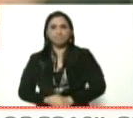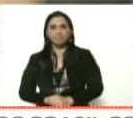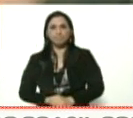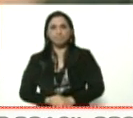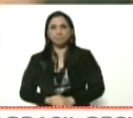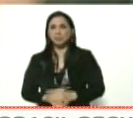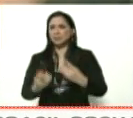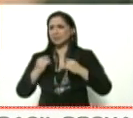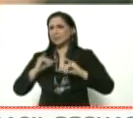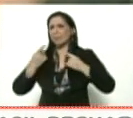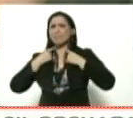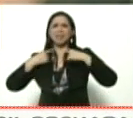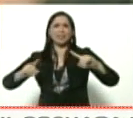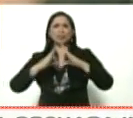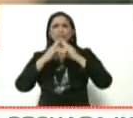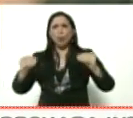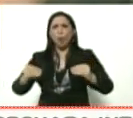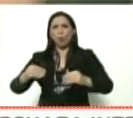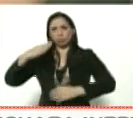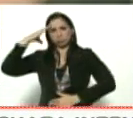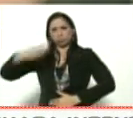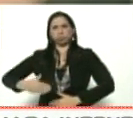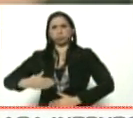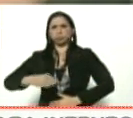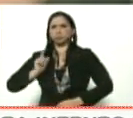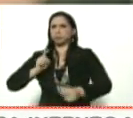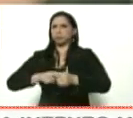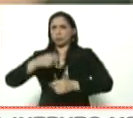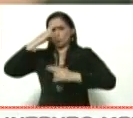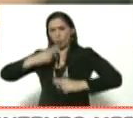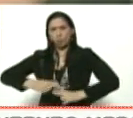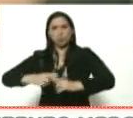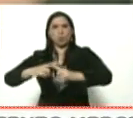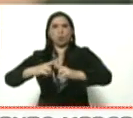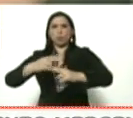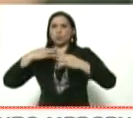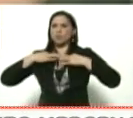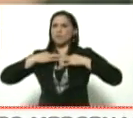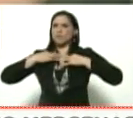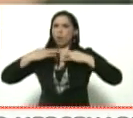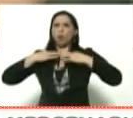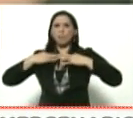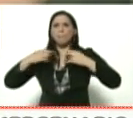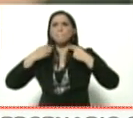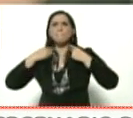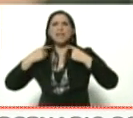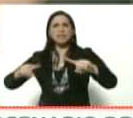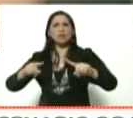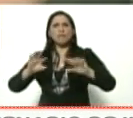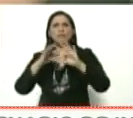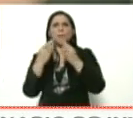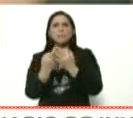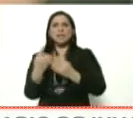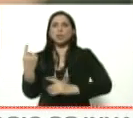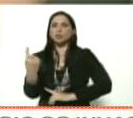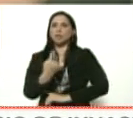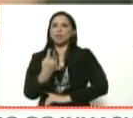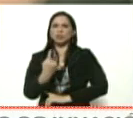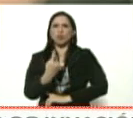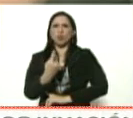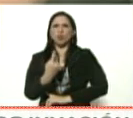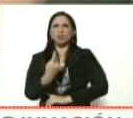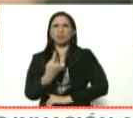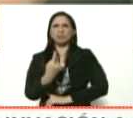Han perdido todas sus carreras militar, su honor, su uniforme, y han perdido a sus familias y están solos,